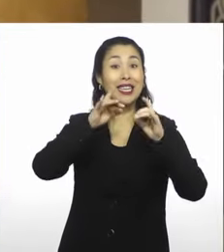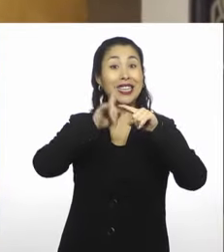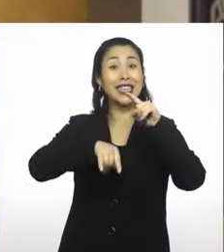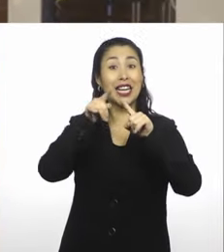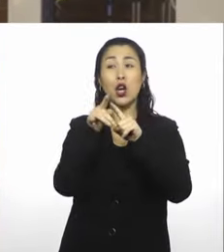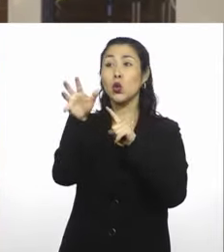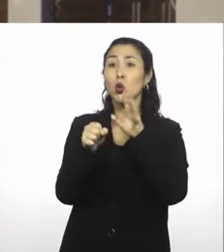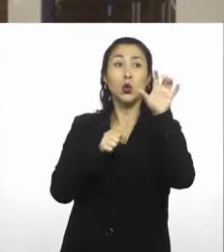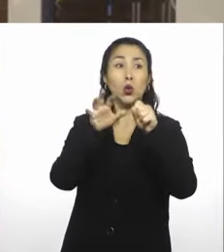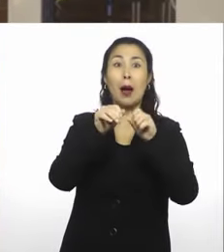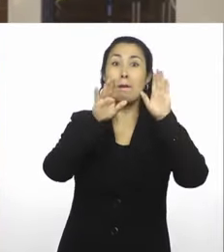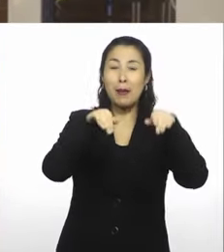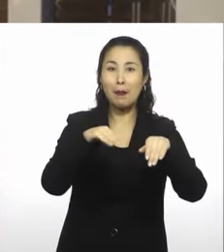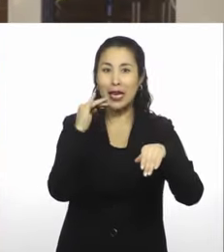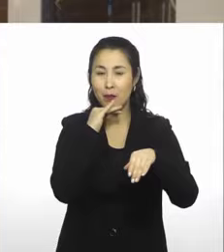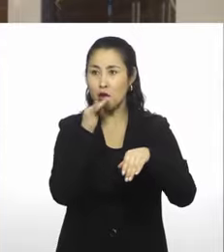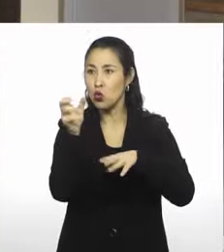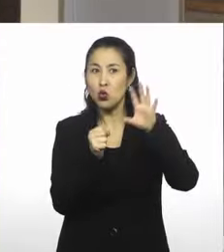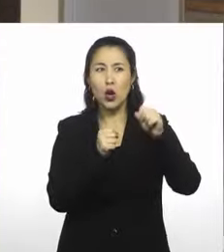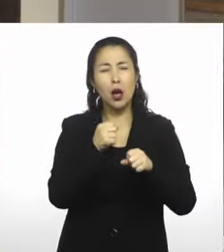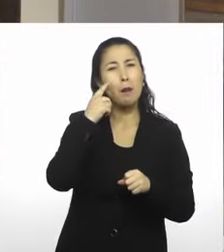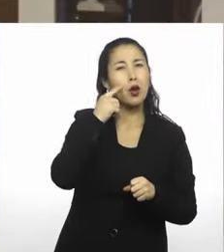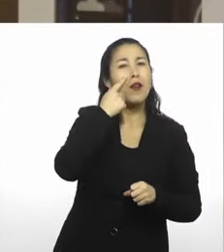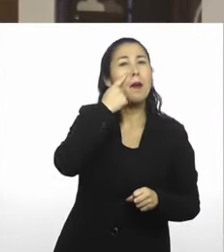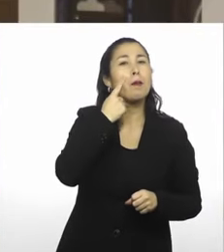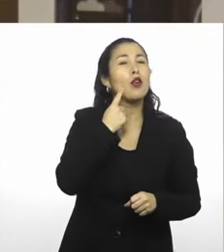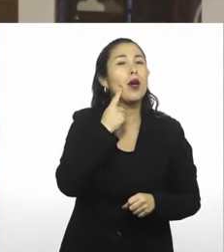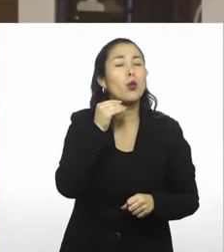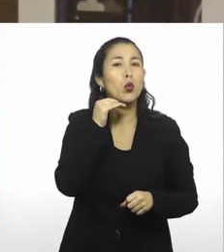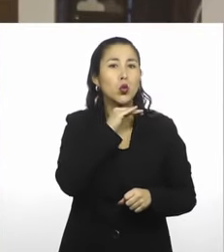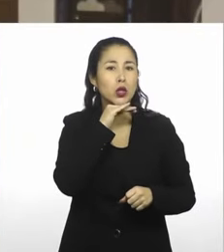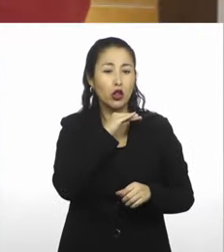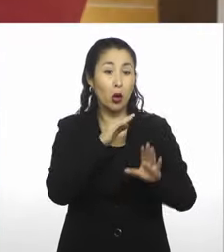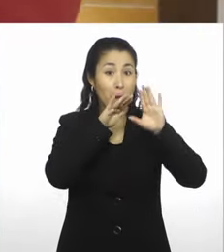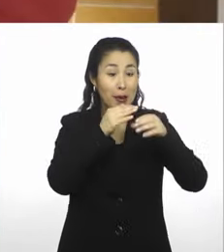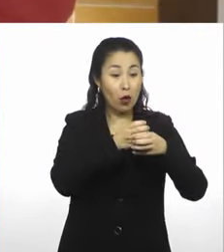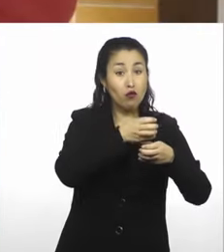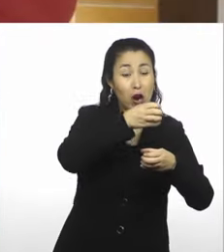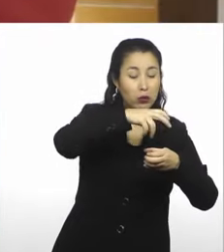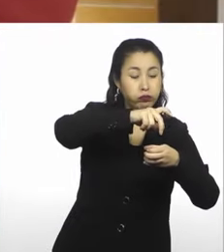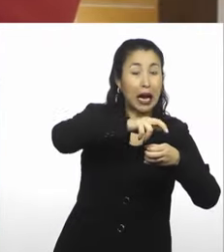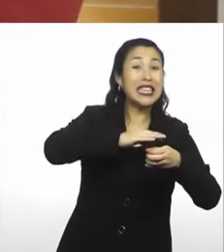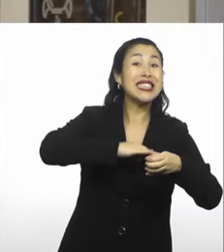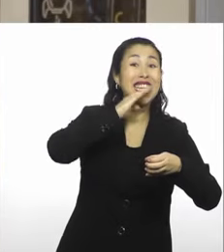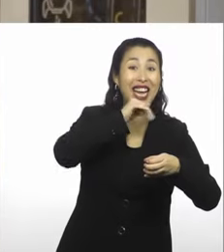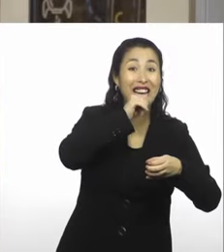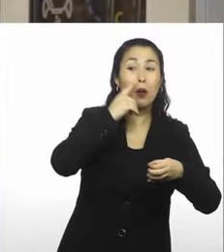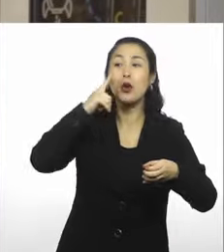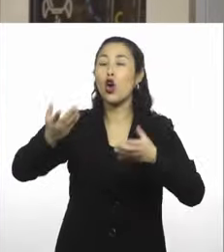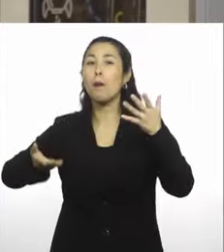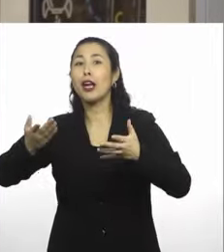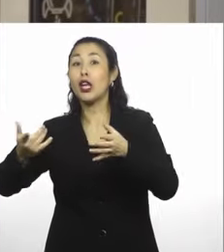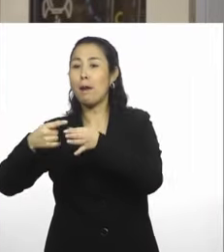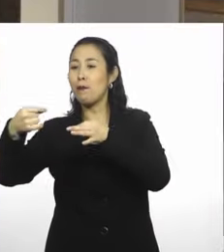misma aceleración. ¿Qué pasa si lo ponemos a prueba utilizando el mismo frasco lleno de arroz, pero ahora en comparación a una pluma? Veamos